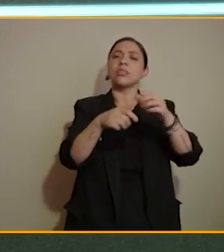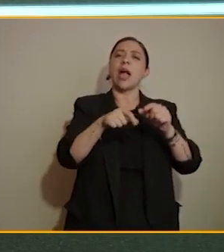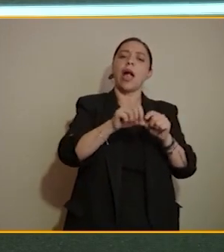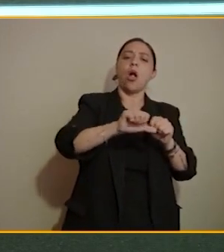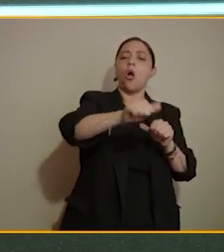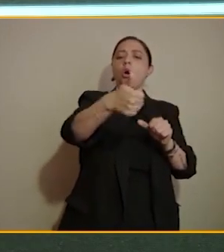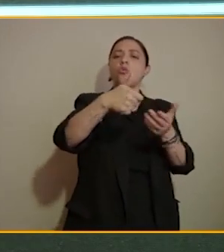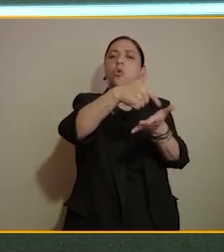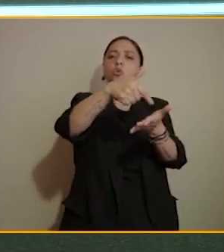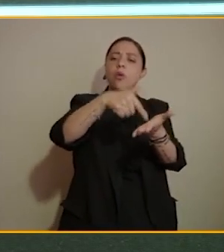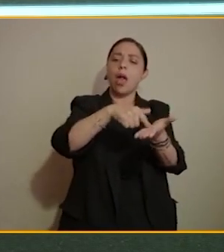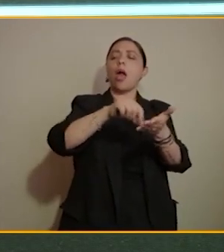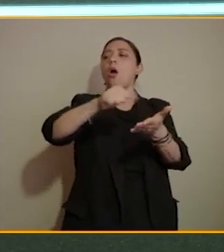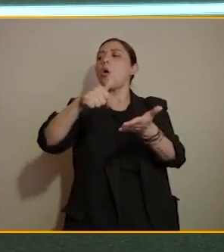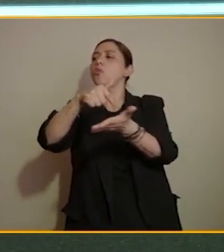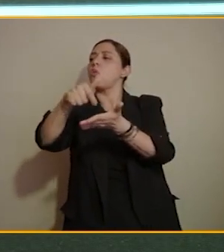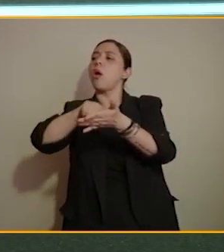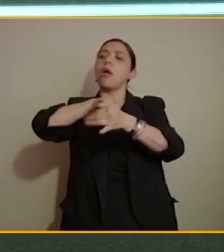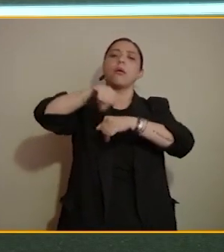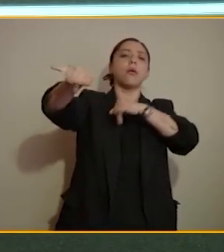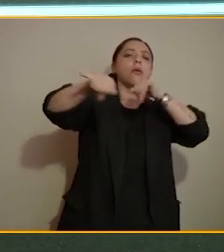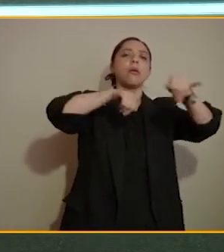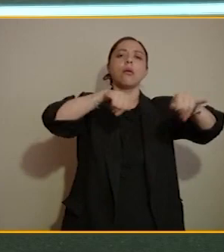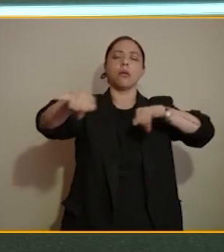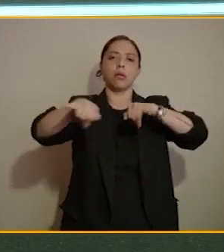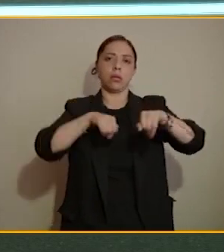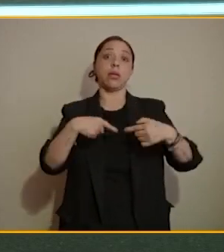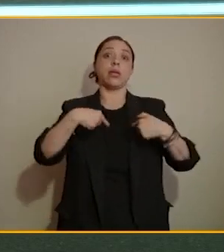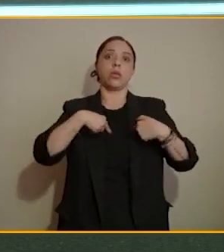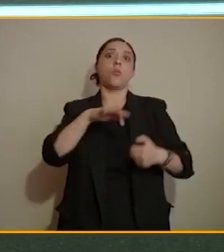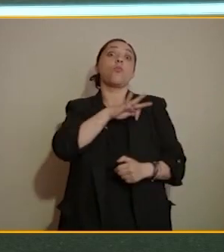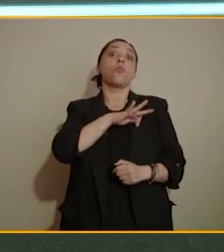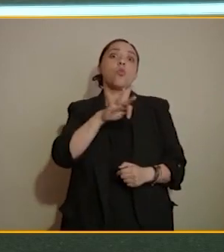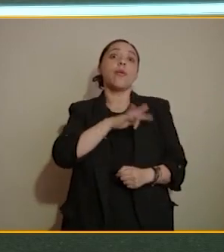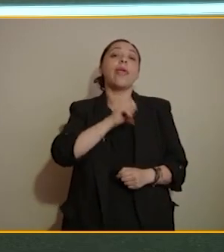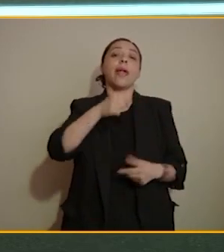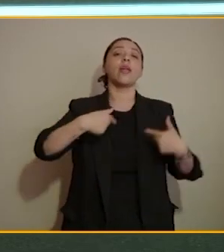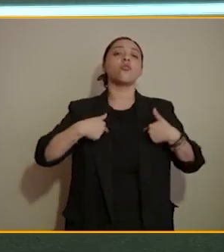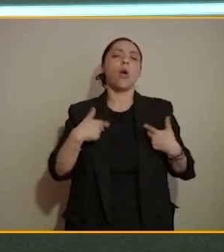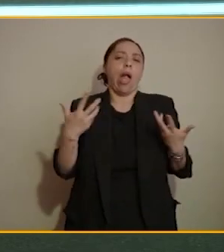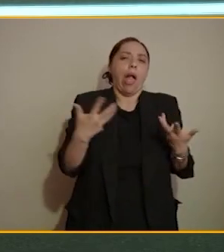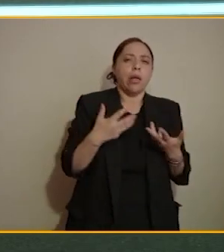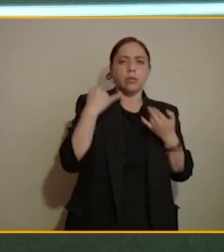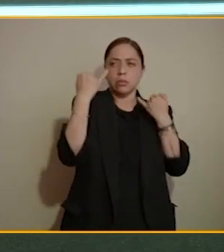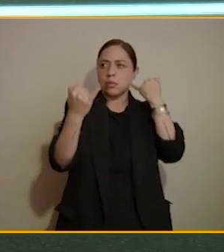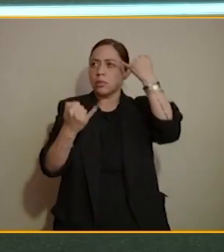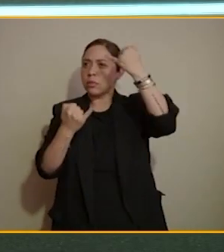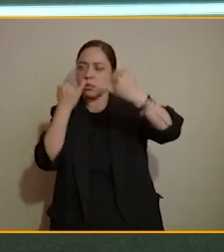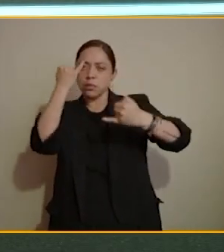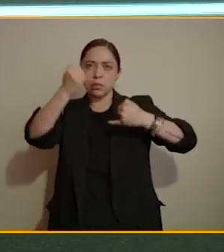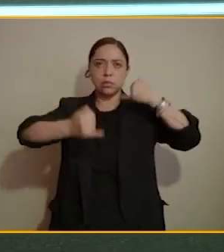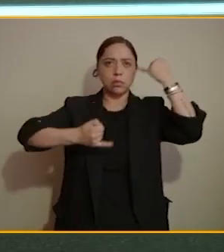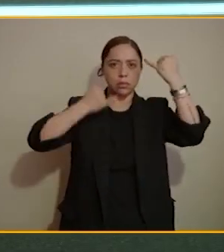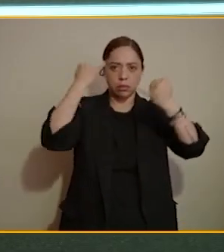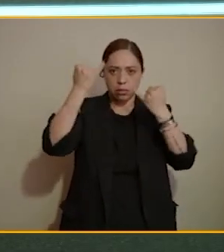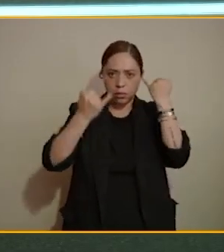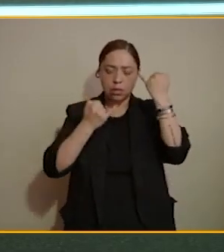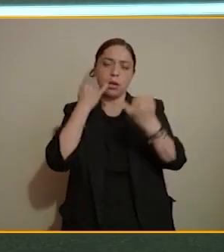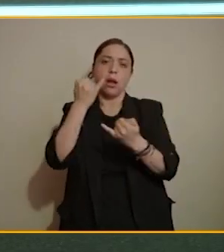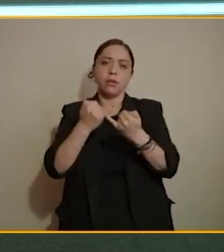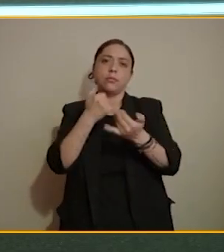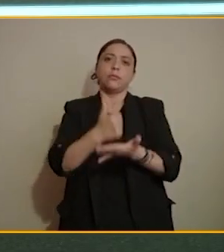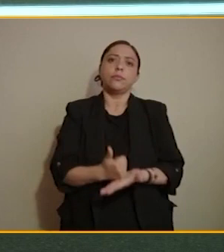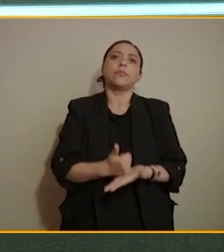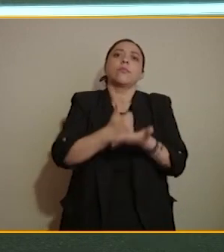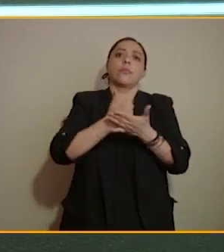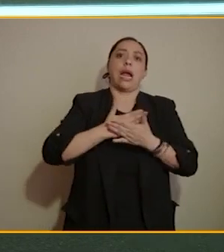otras geografías, y que yo me vuelva entonces ese actor estratégico, ese actor clave, y ayude a mi